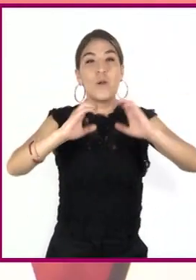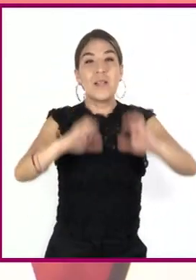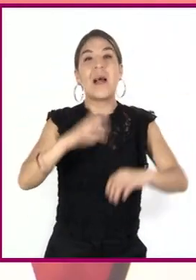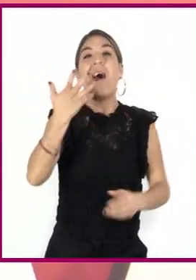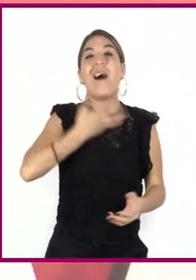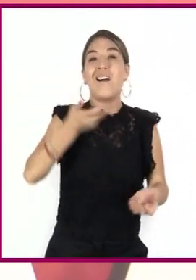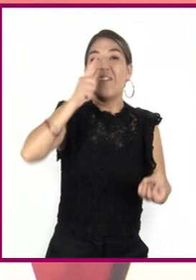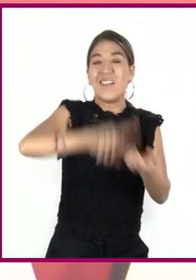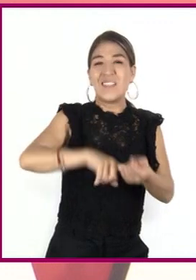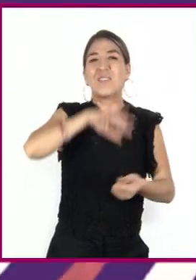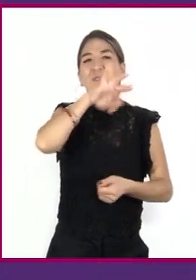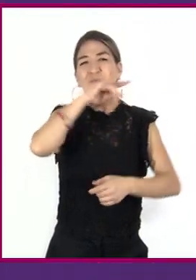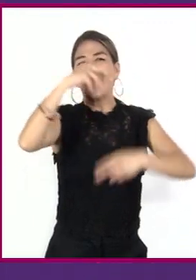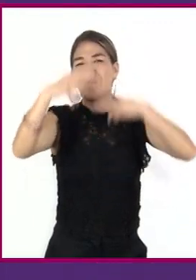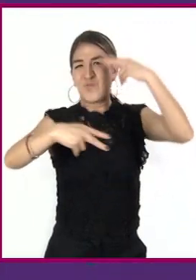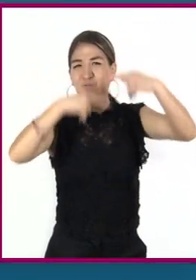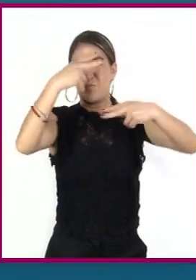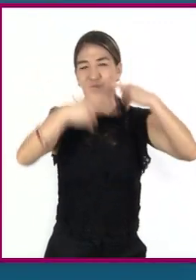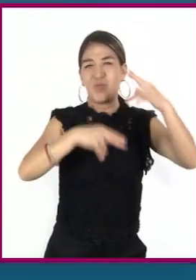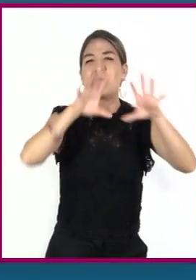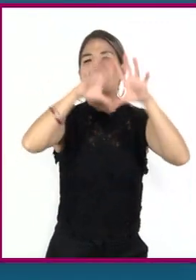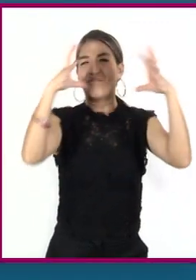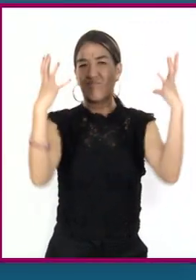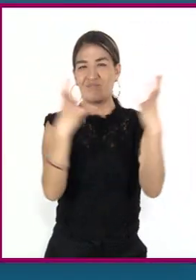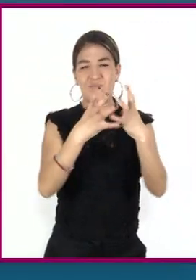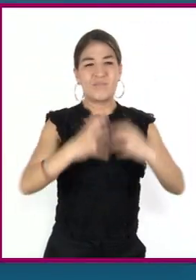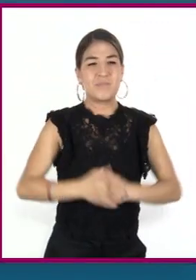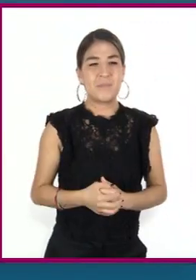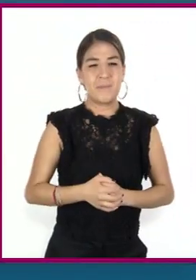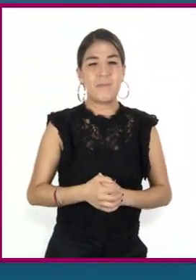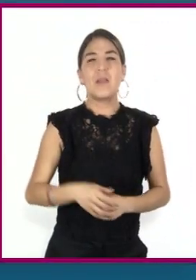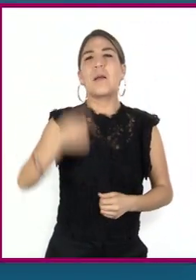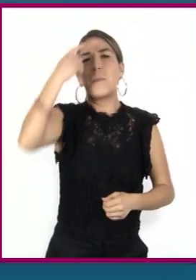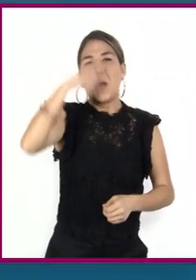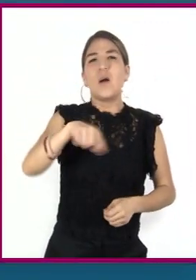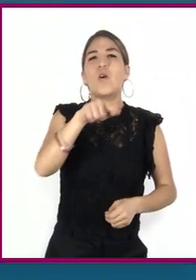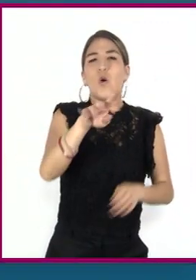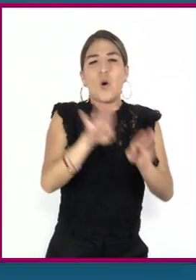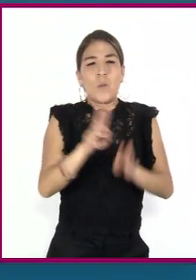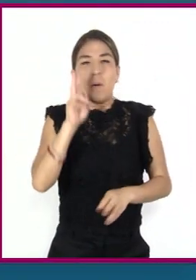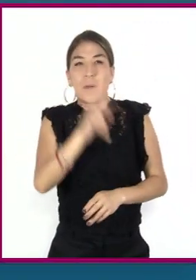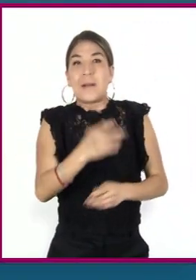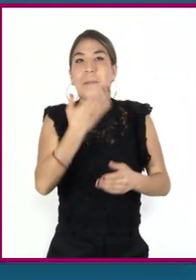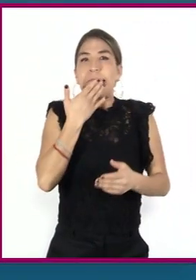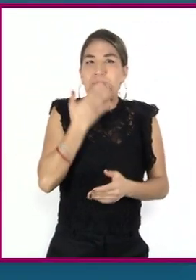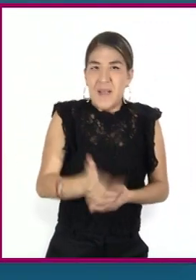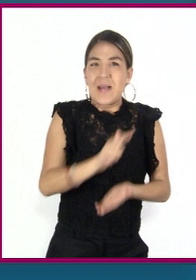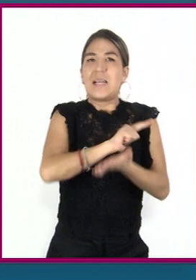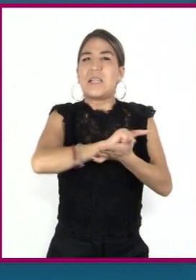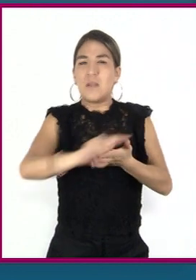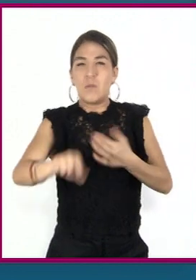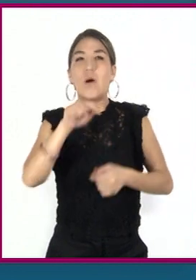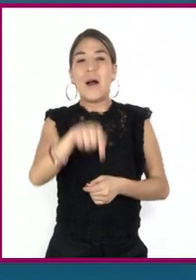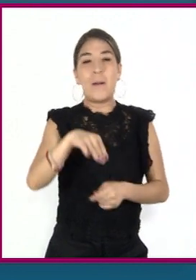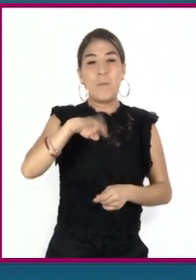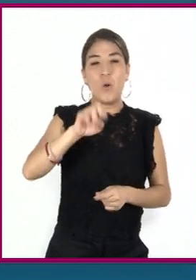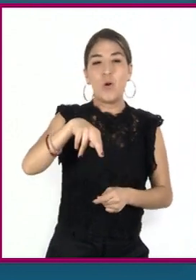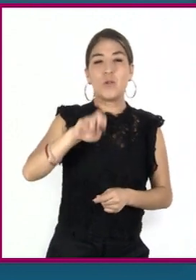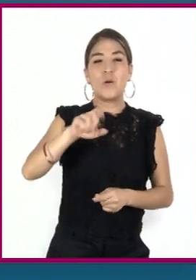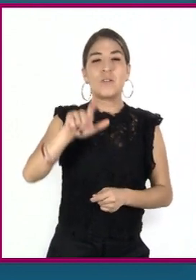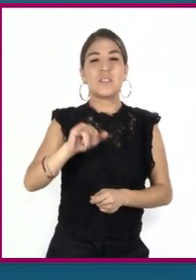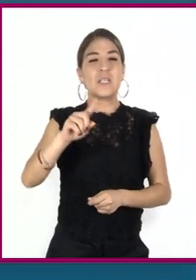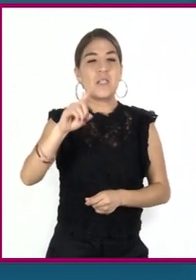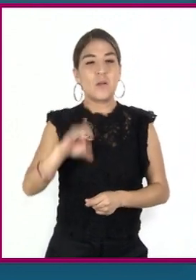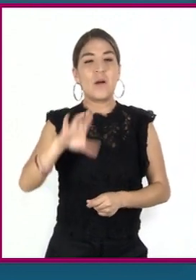una contingencia atmosférica. Para que se considere satisfactoria la calidad del aire, la concentración de monóxido de carbono no